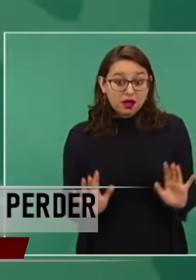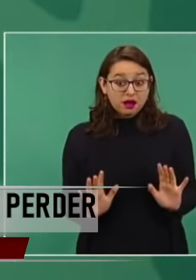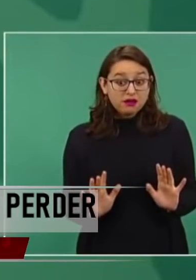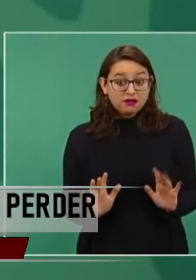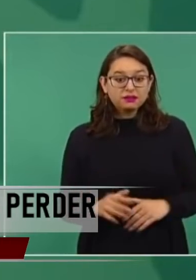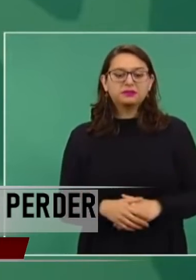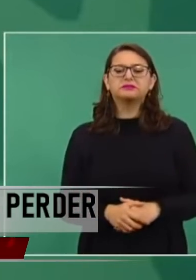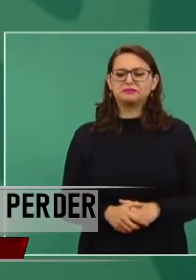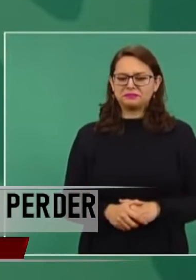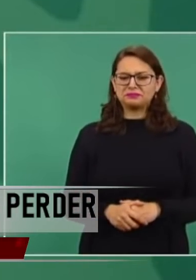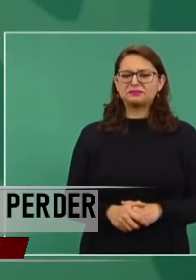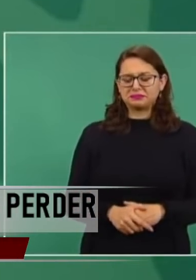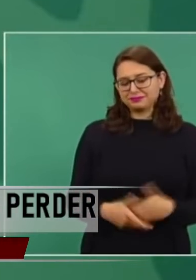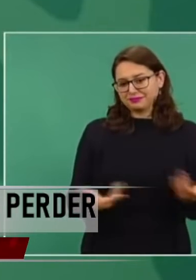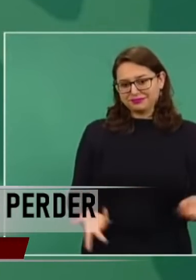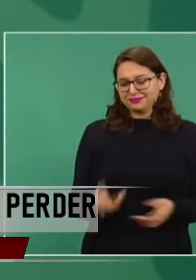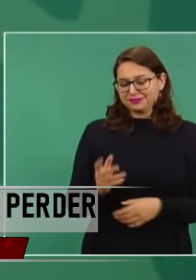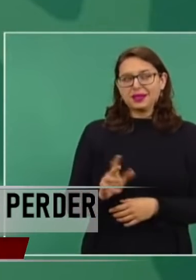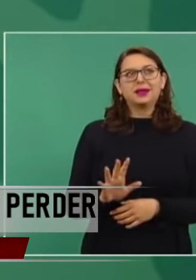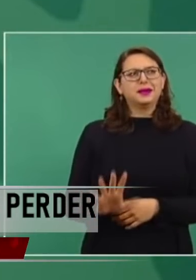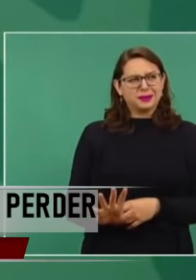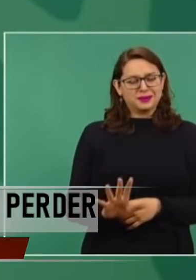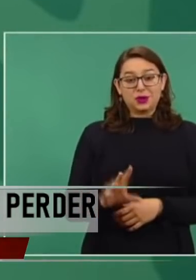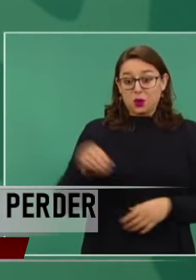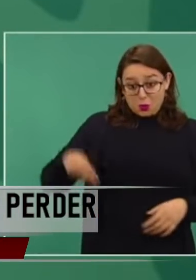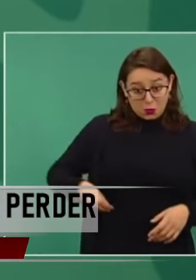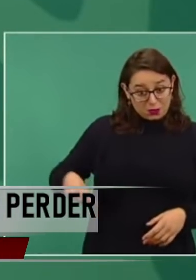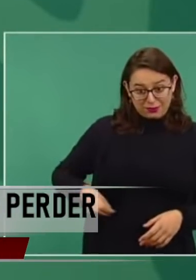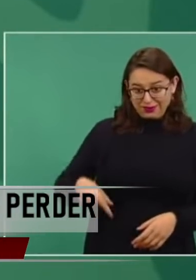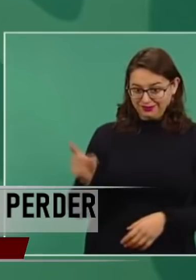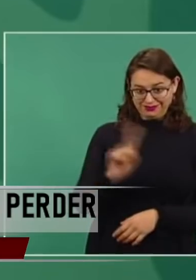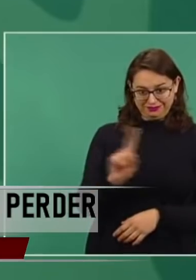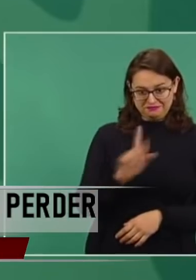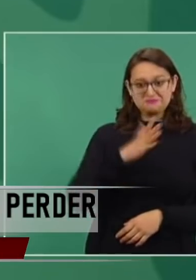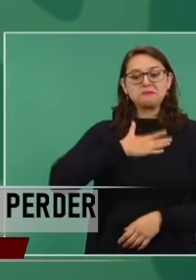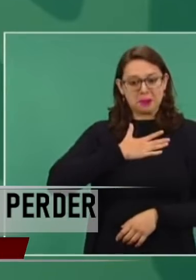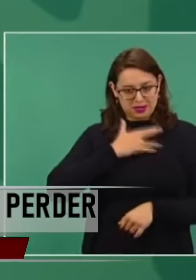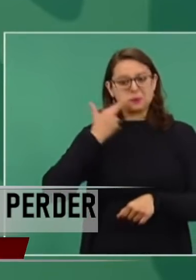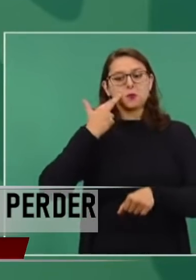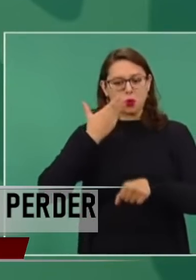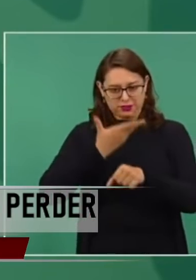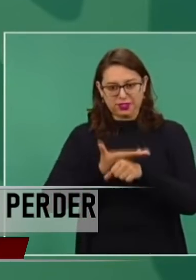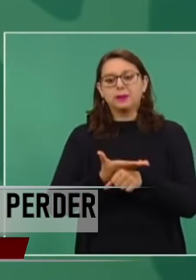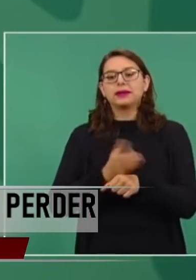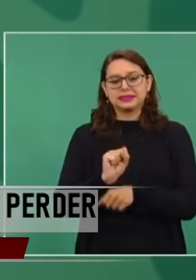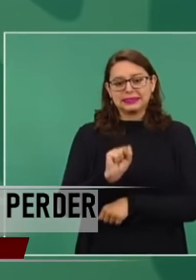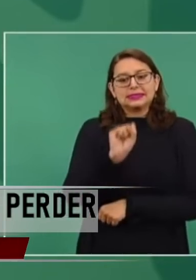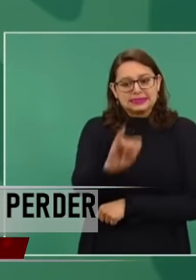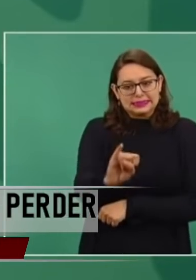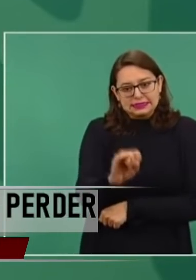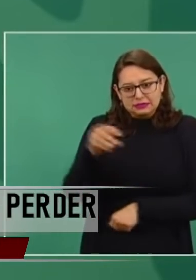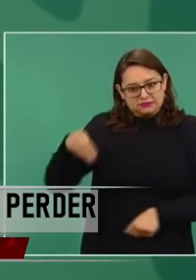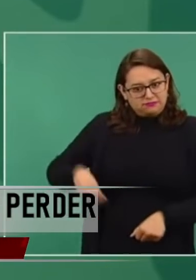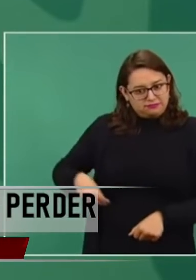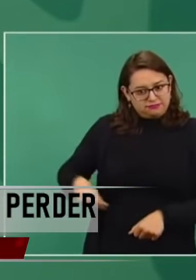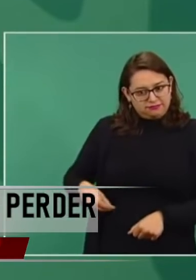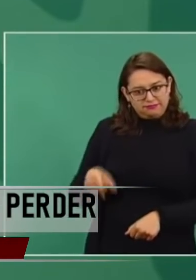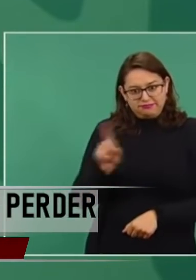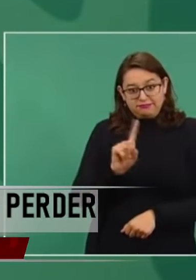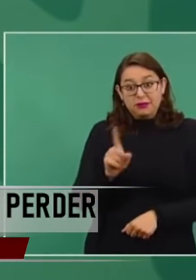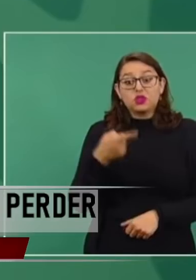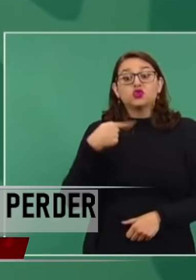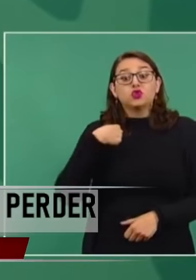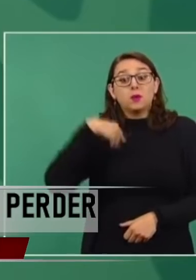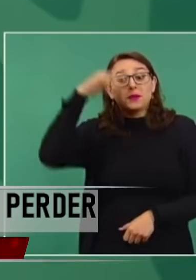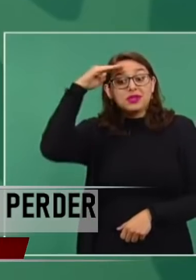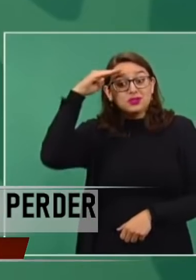sí, sí claro soy responsable aunque no soy culpable yo pienso que deberían de conocer